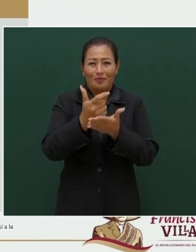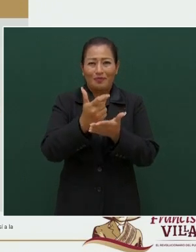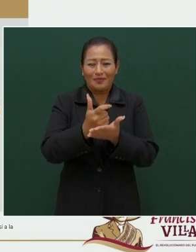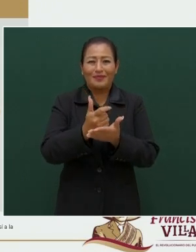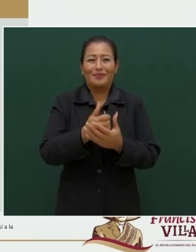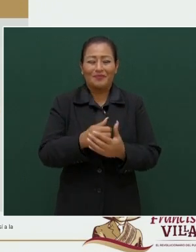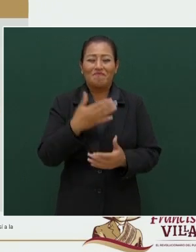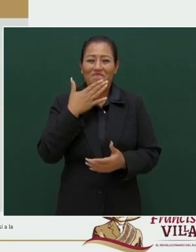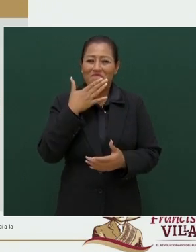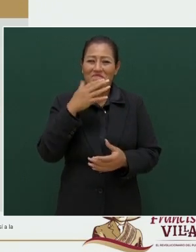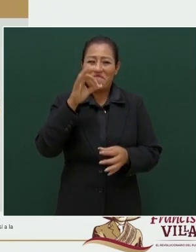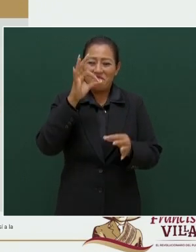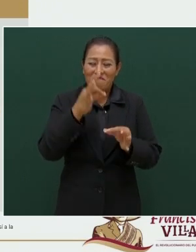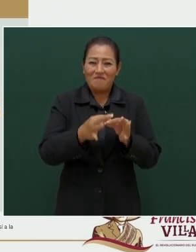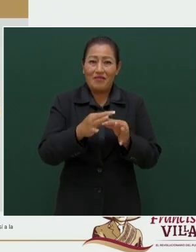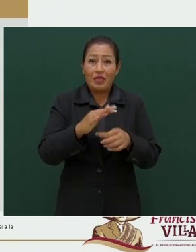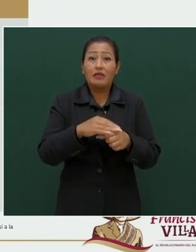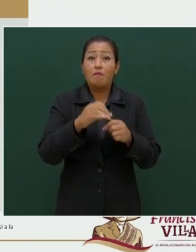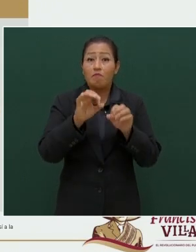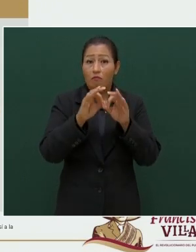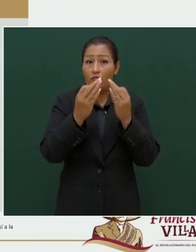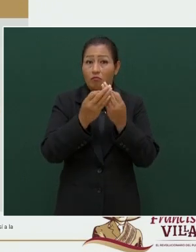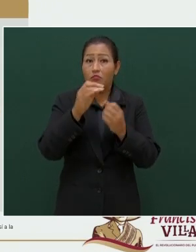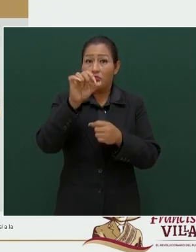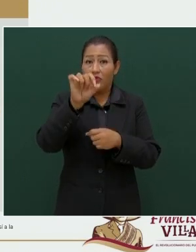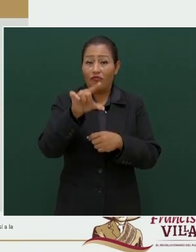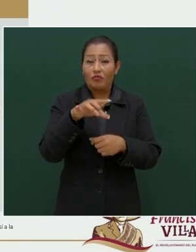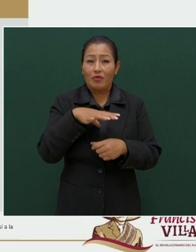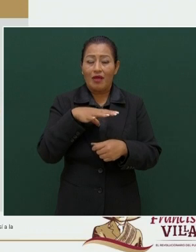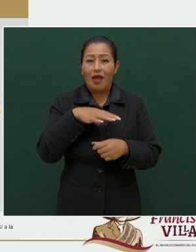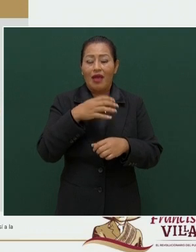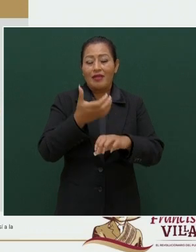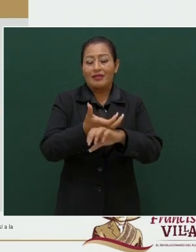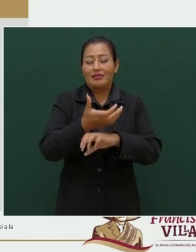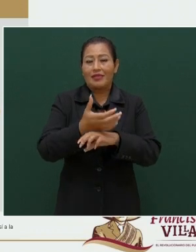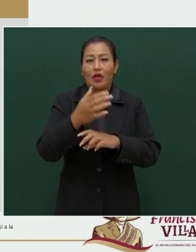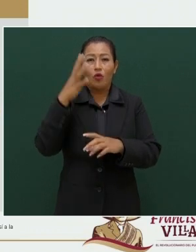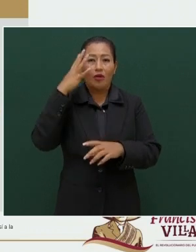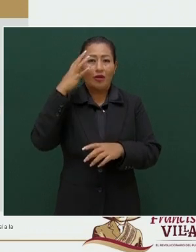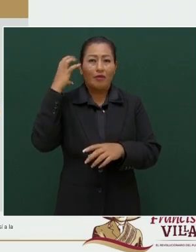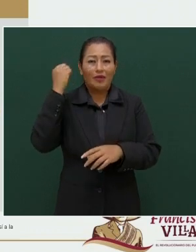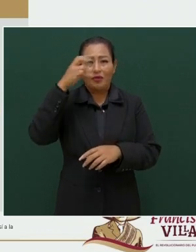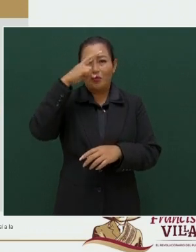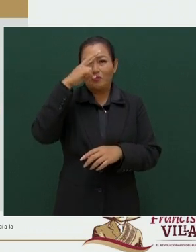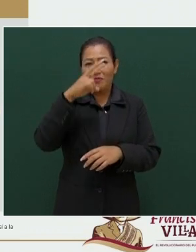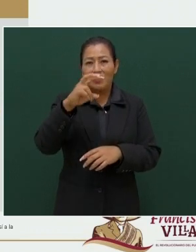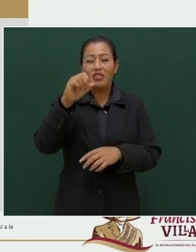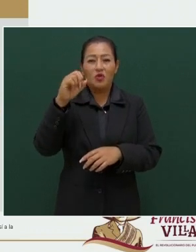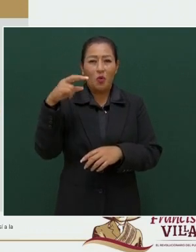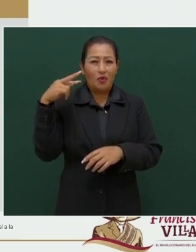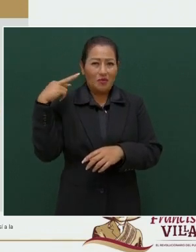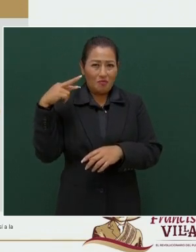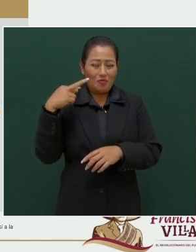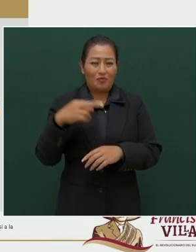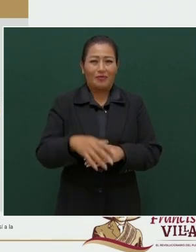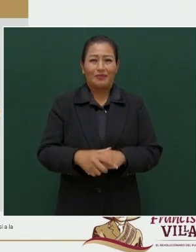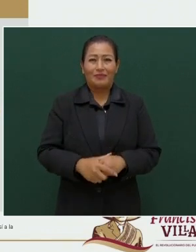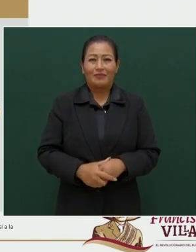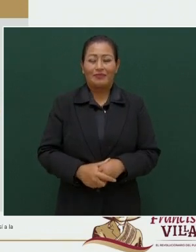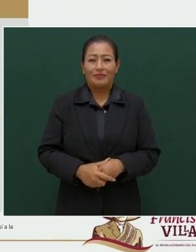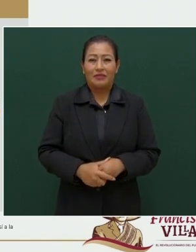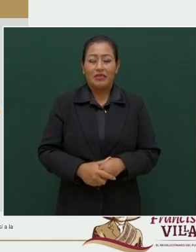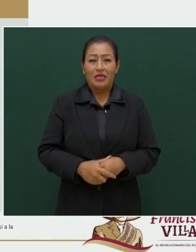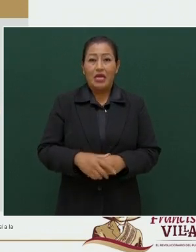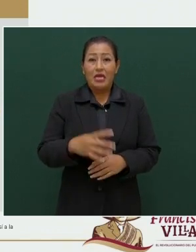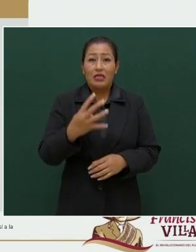36 centavos, de la misma manera como sucedió en estados como Guerrero, Jalisco, México y Puebla.